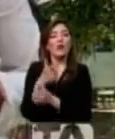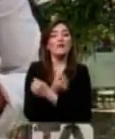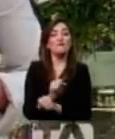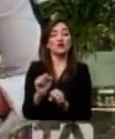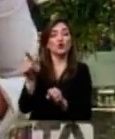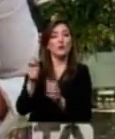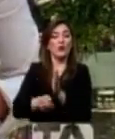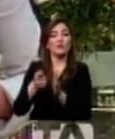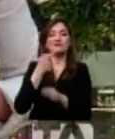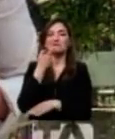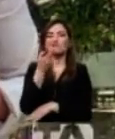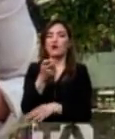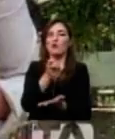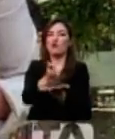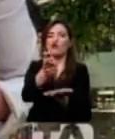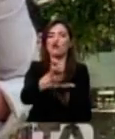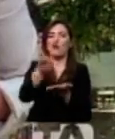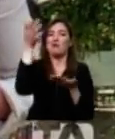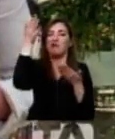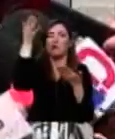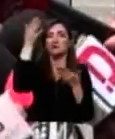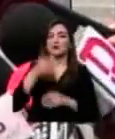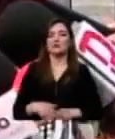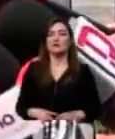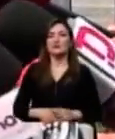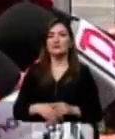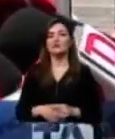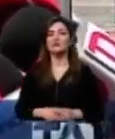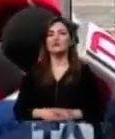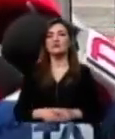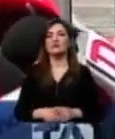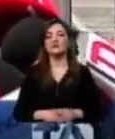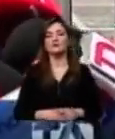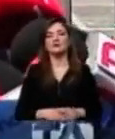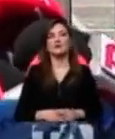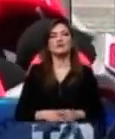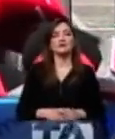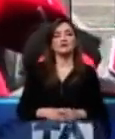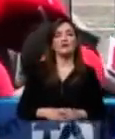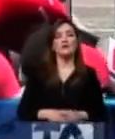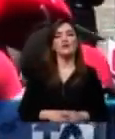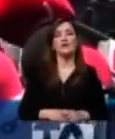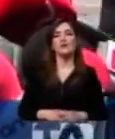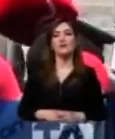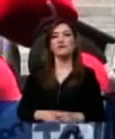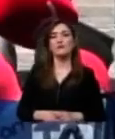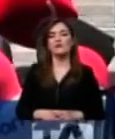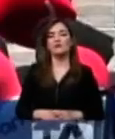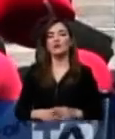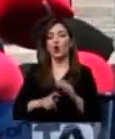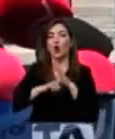insistió que se trata de una persecución política lo único que le ha hecho el contralor de manera desacertada